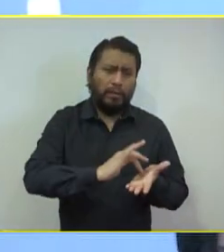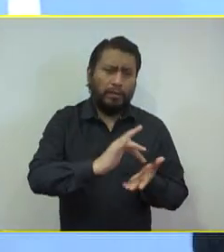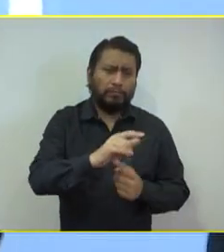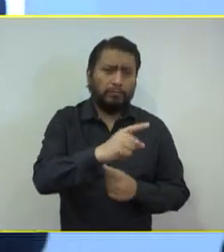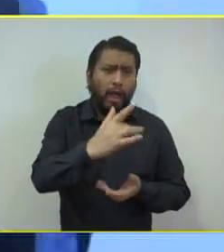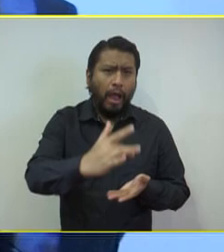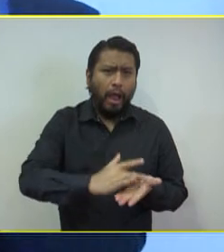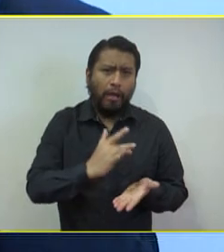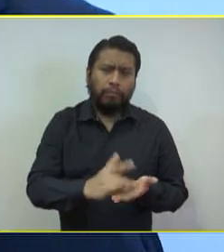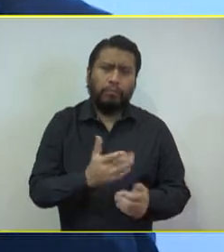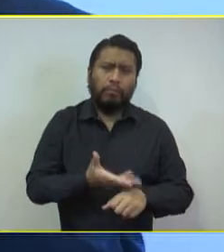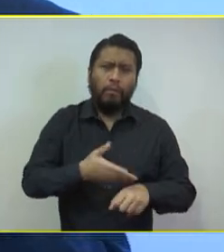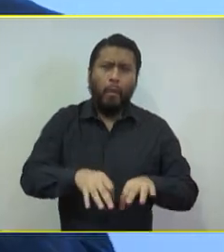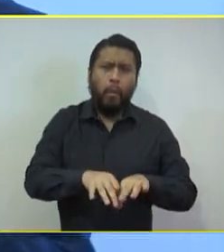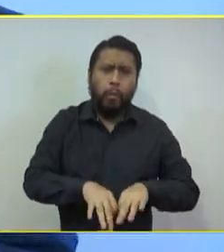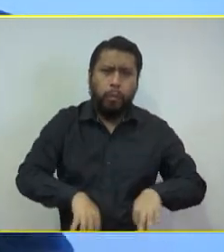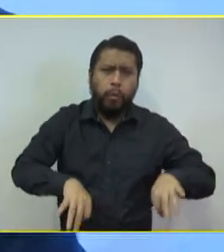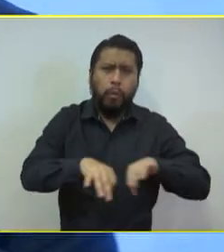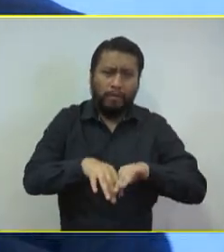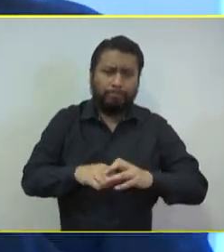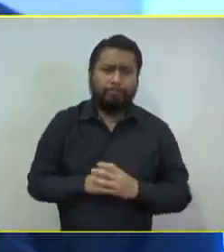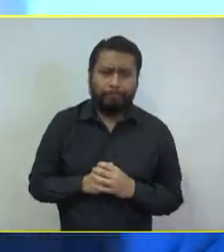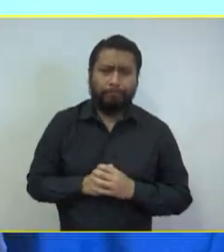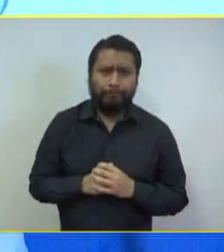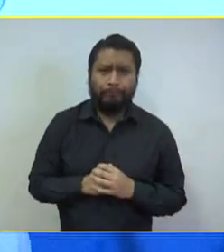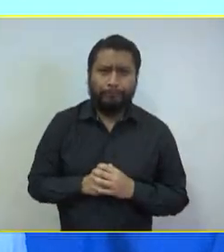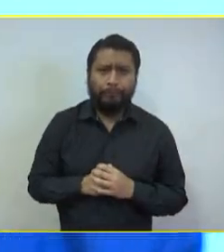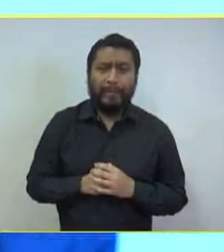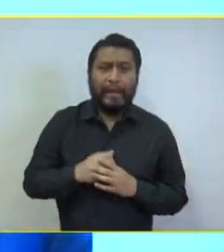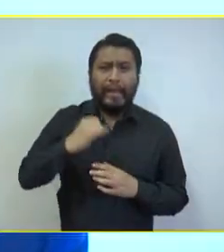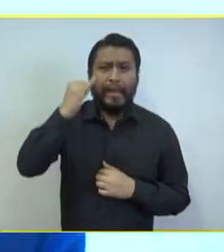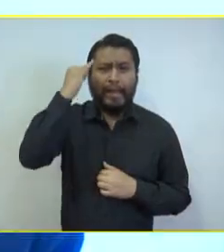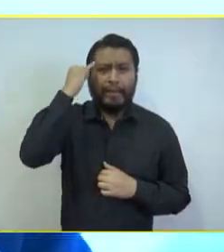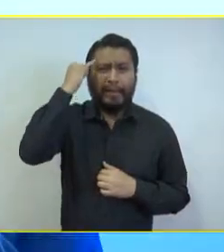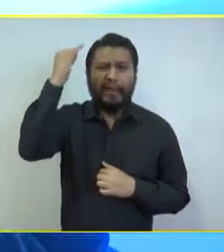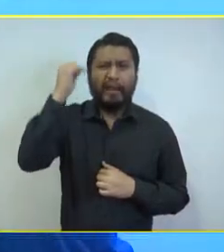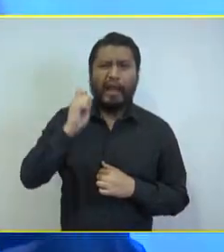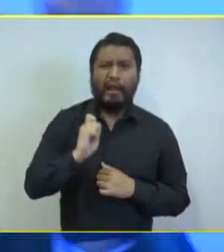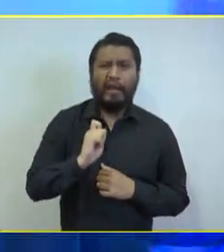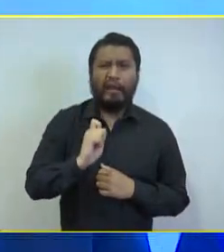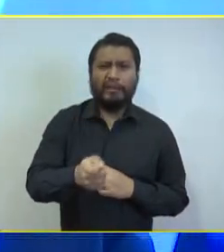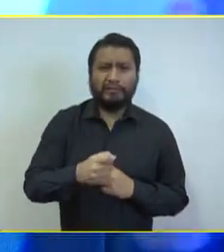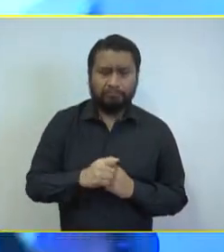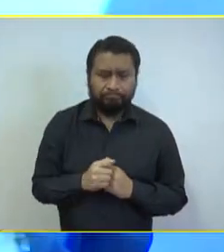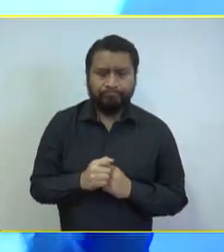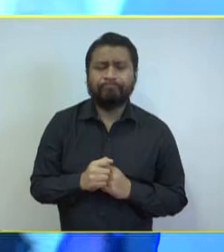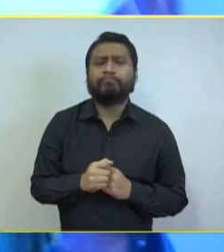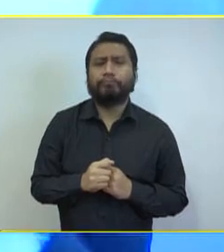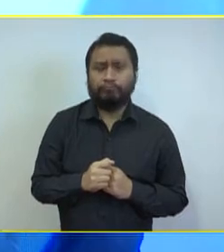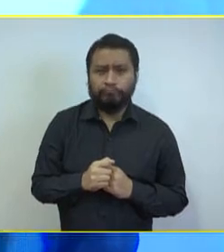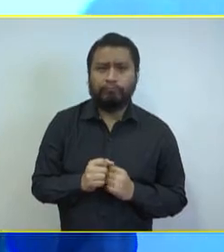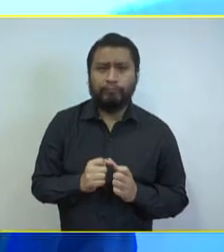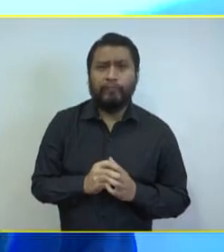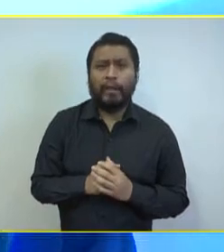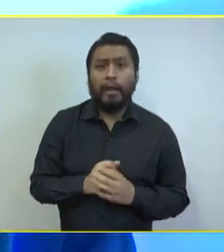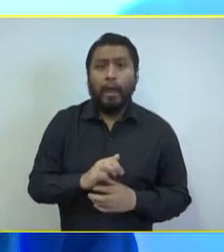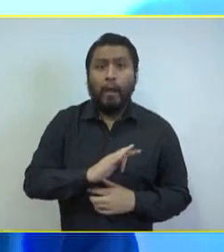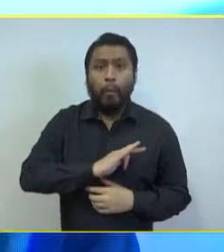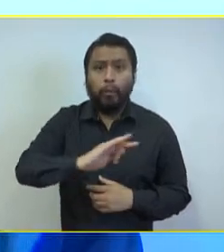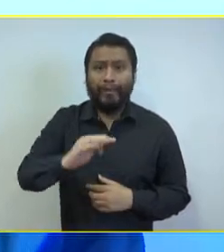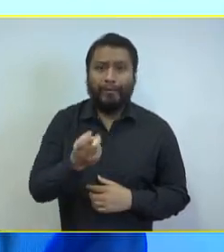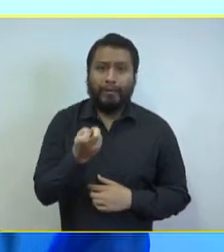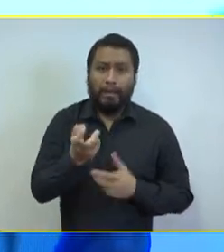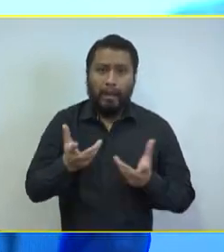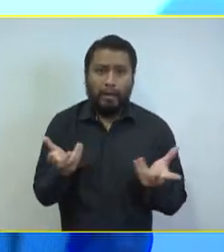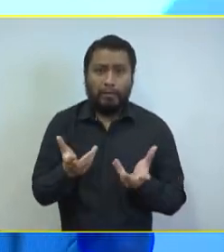esto, ¿no? La idea, como verán, es poder establecer esto que en las